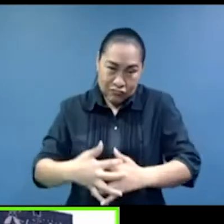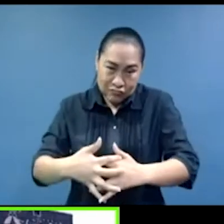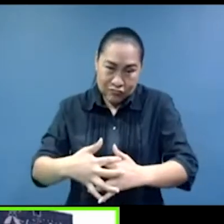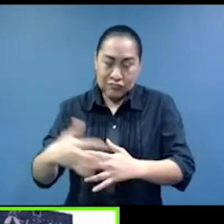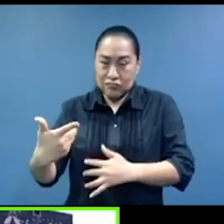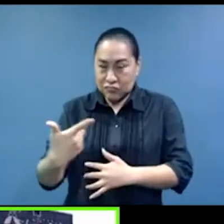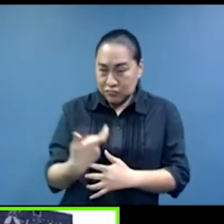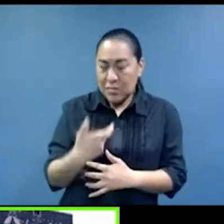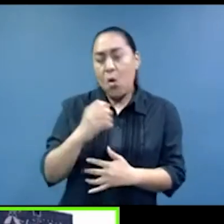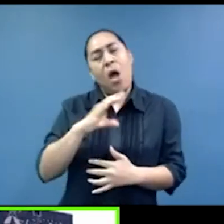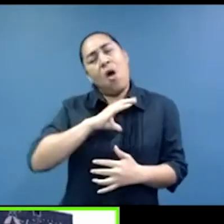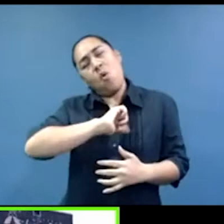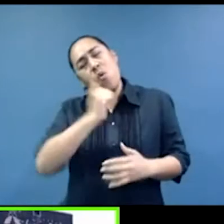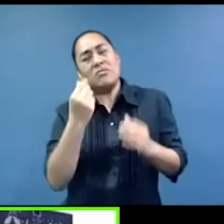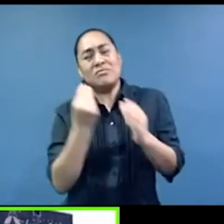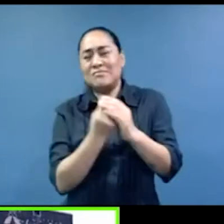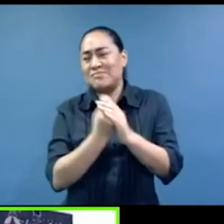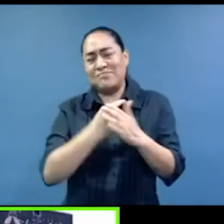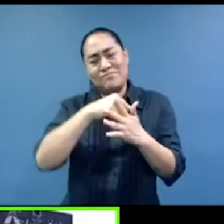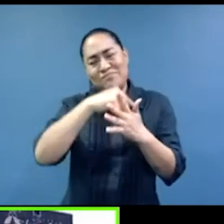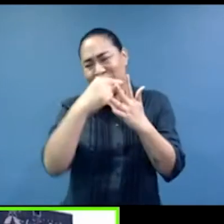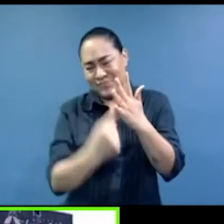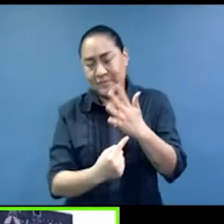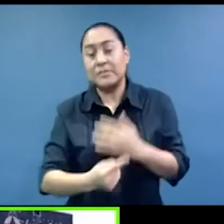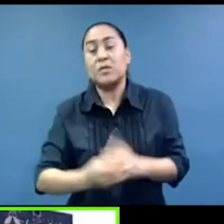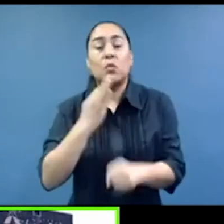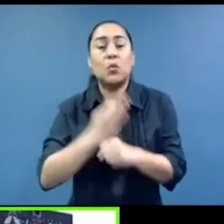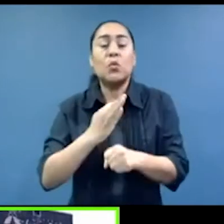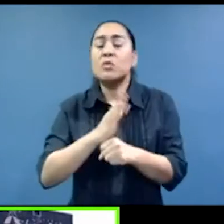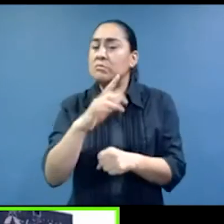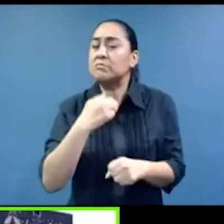este informe, ¿no? Y voy a comenzar señalando